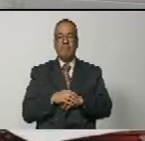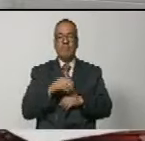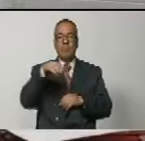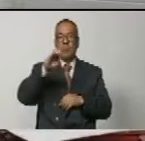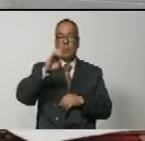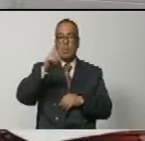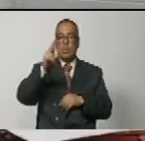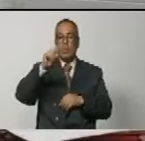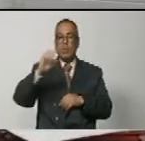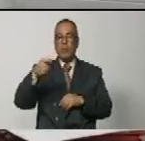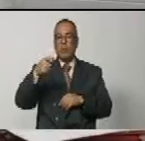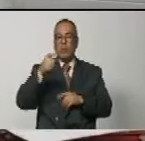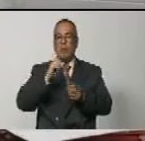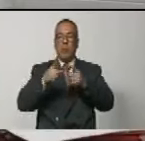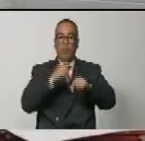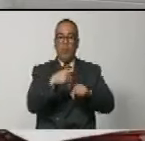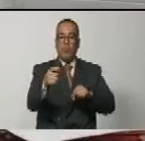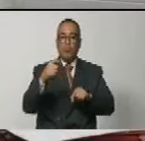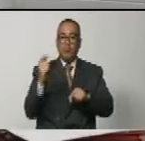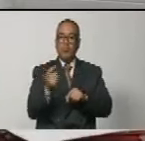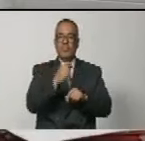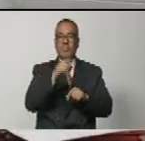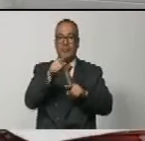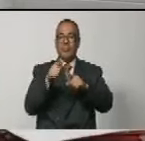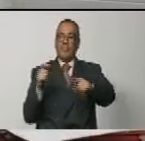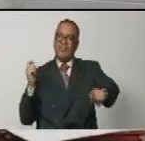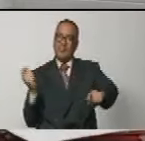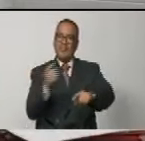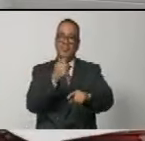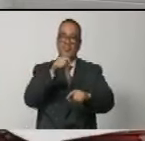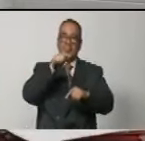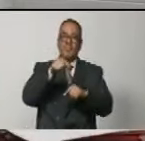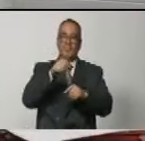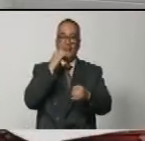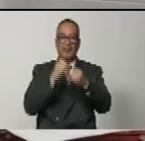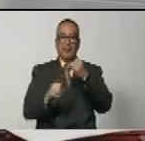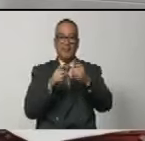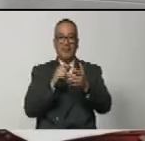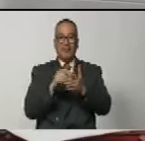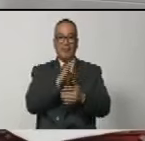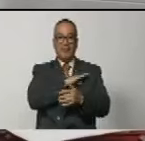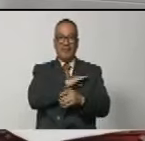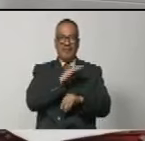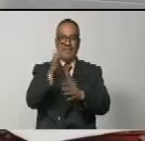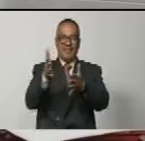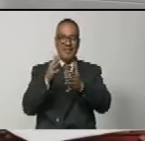Edgar Díaz, con quien nos dimos unos raquetazos y al final le metí un mate porque en el último torneo me ganó.